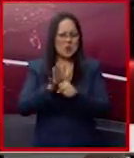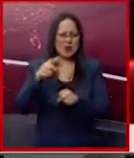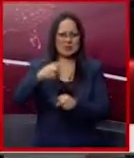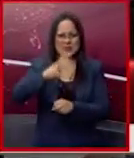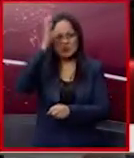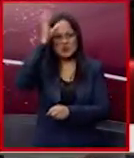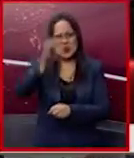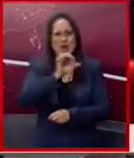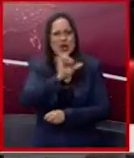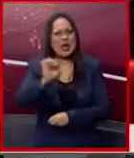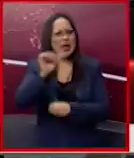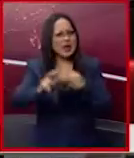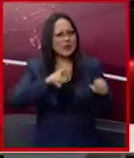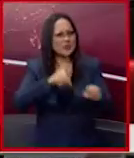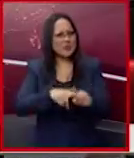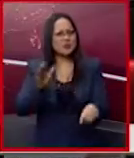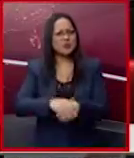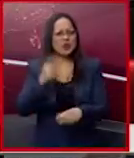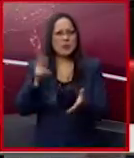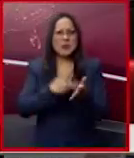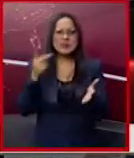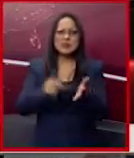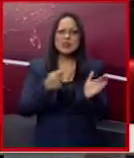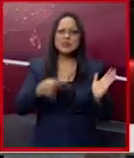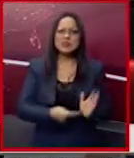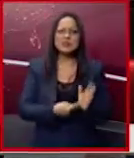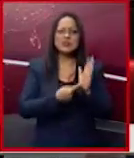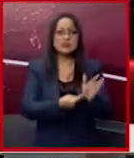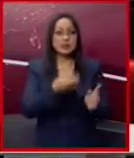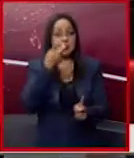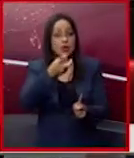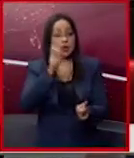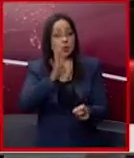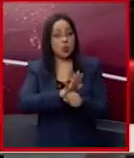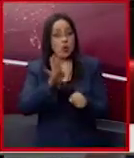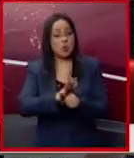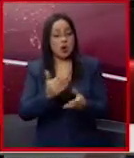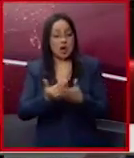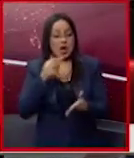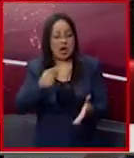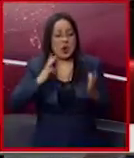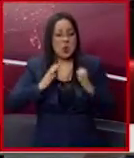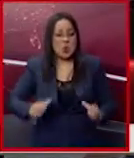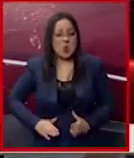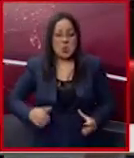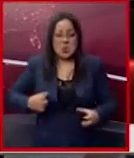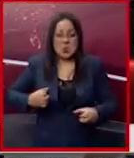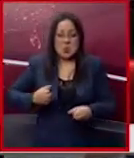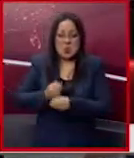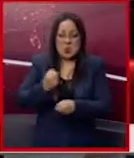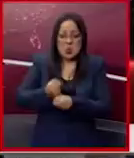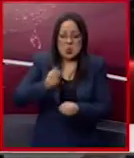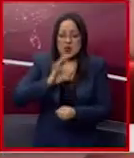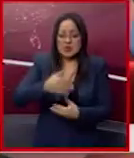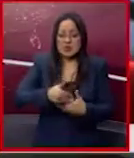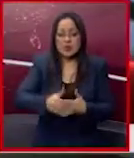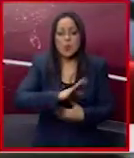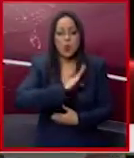los animales, ya que en muchos casos estos quedan severamente lesionados al grado de perder la